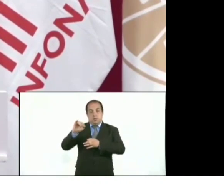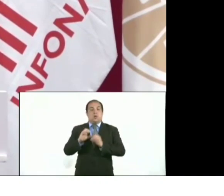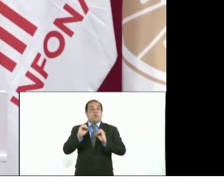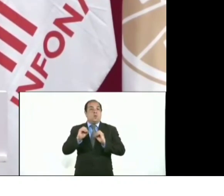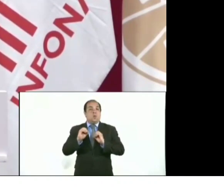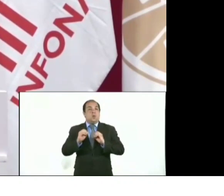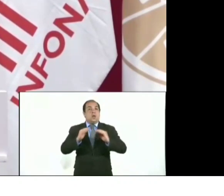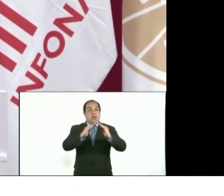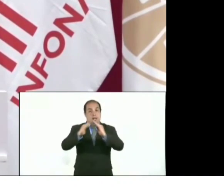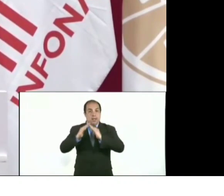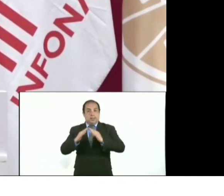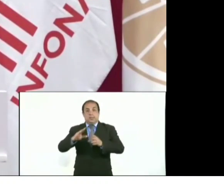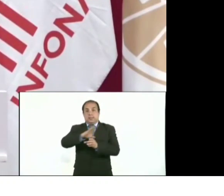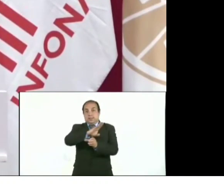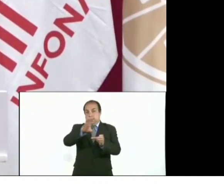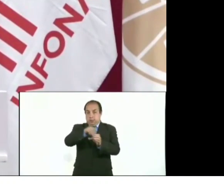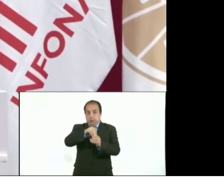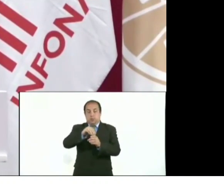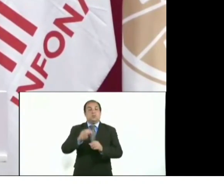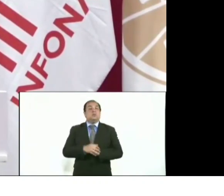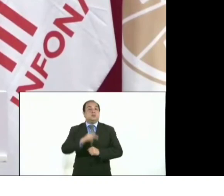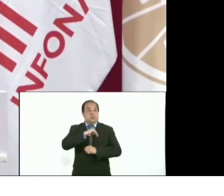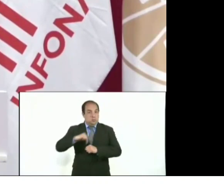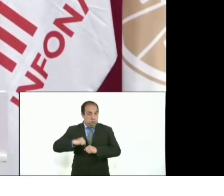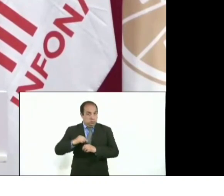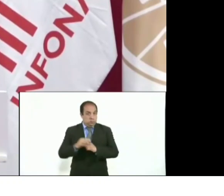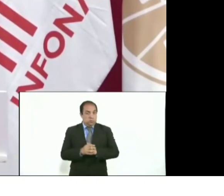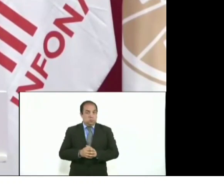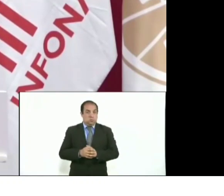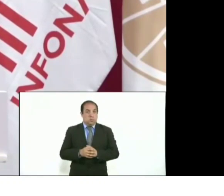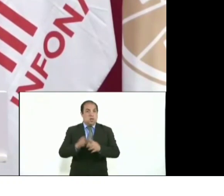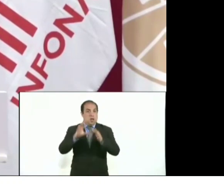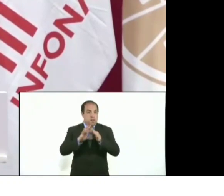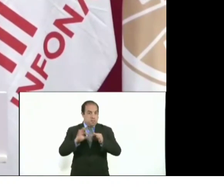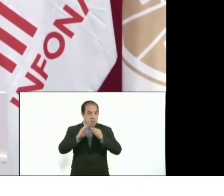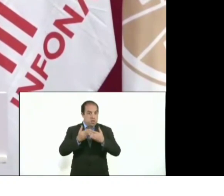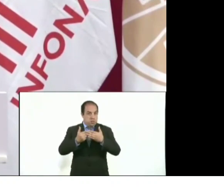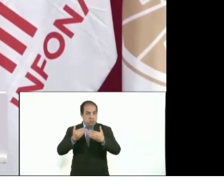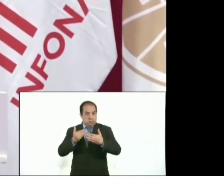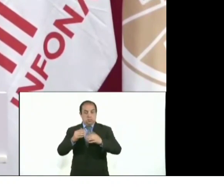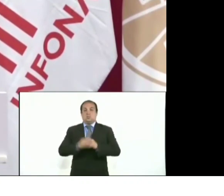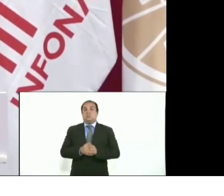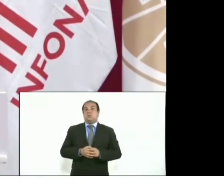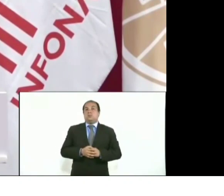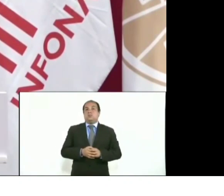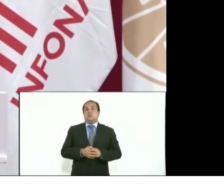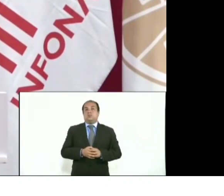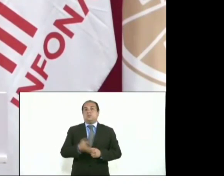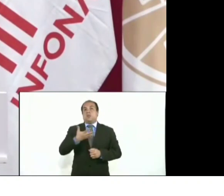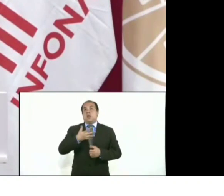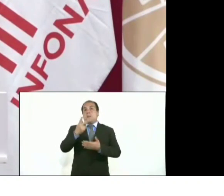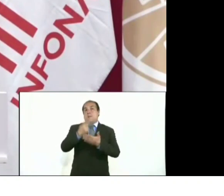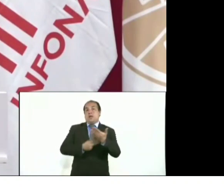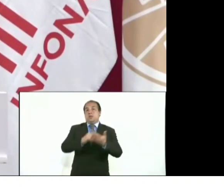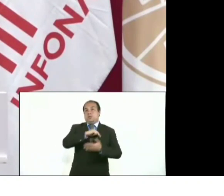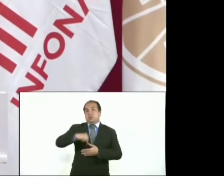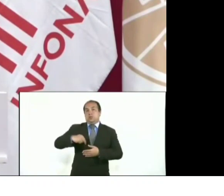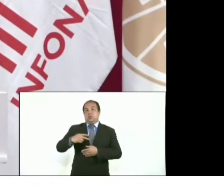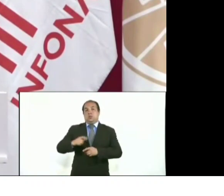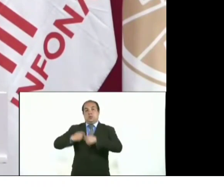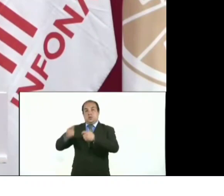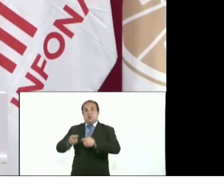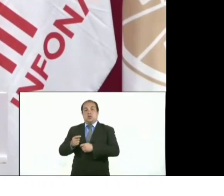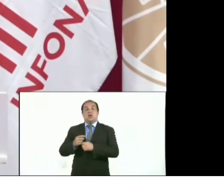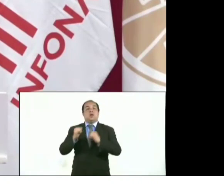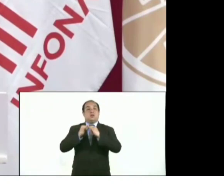viviendas incluyentes que hemos estado informando a partir de los programas que hoy lleva el Instituto de